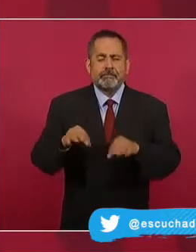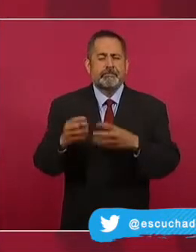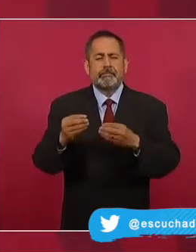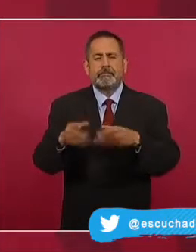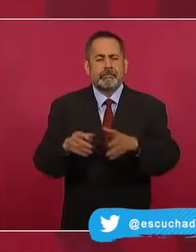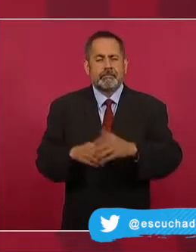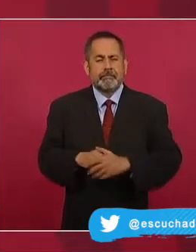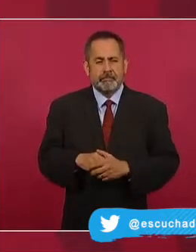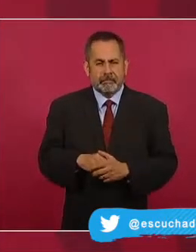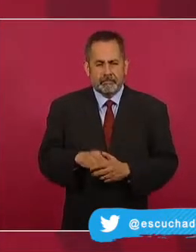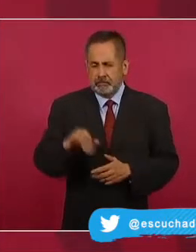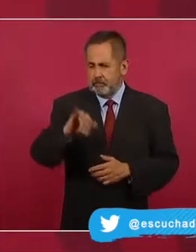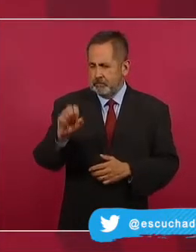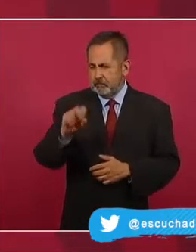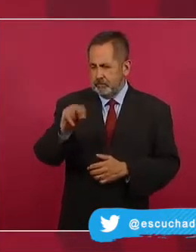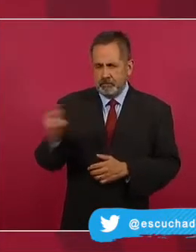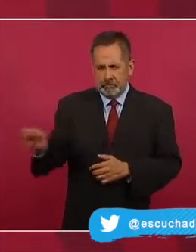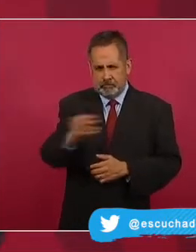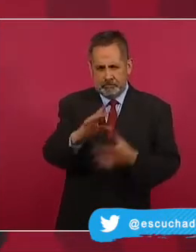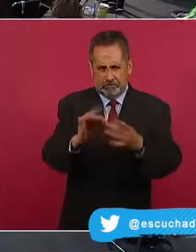Trabajo.